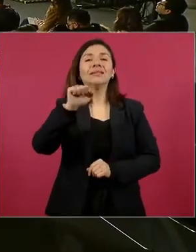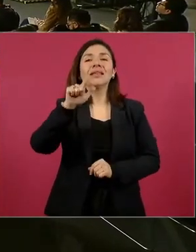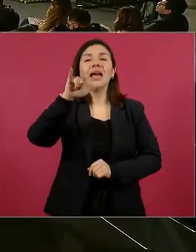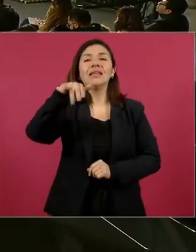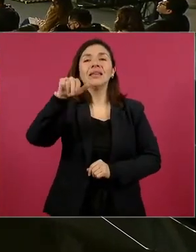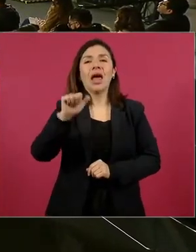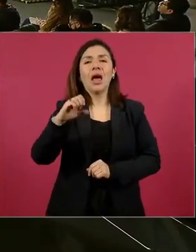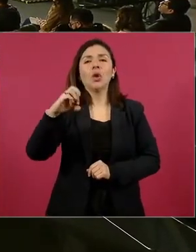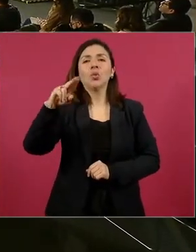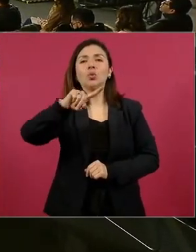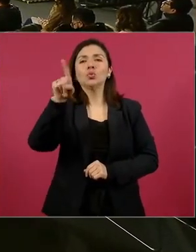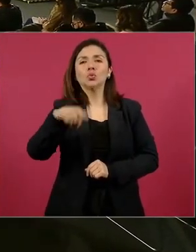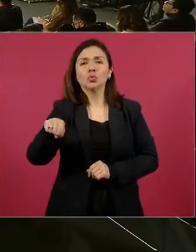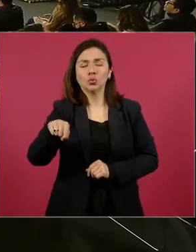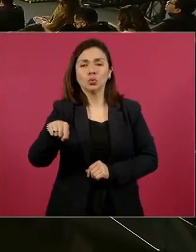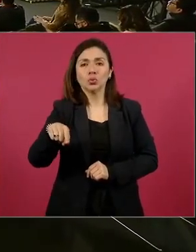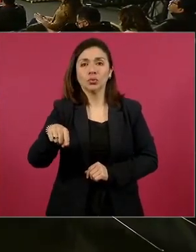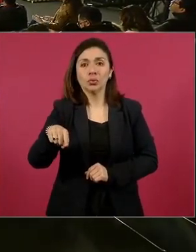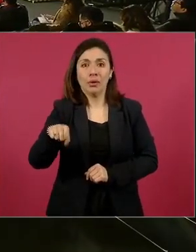en